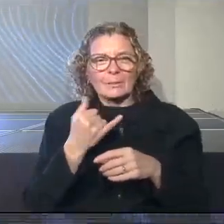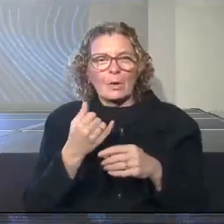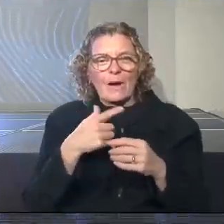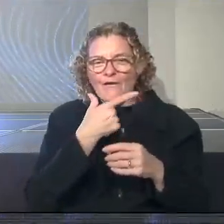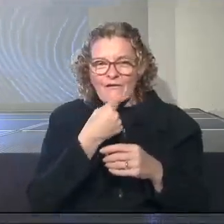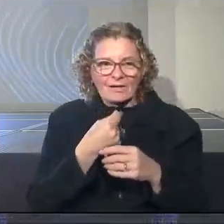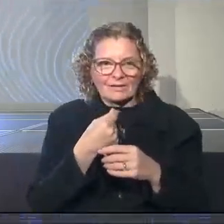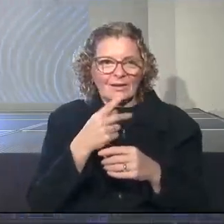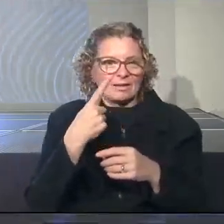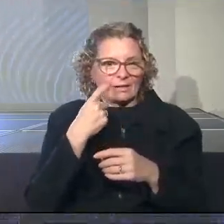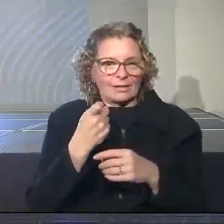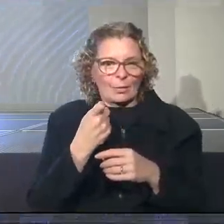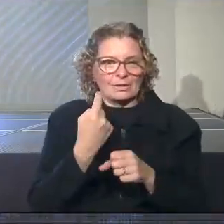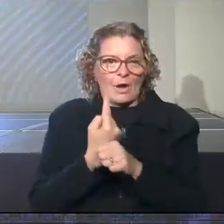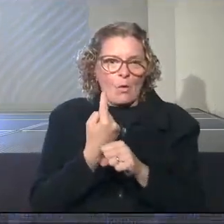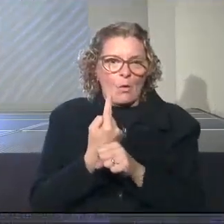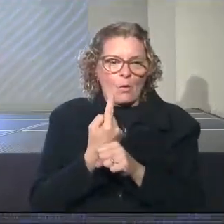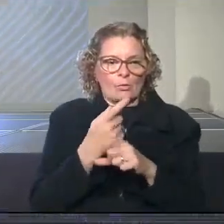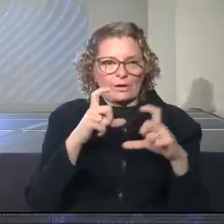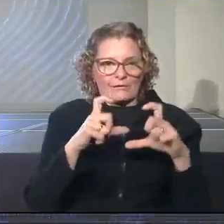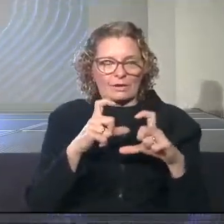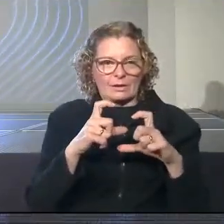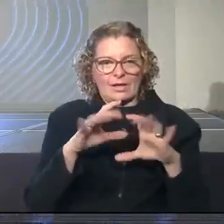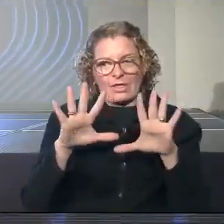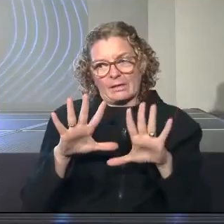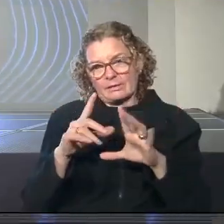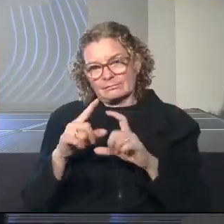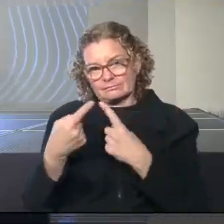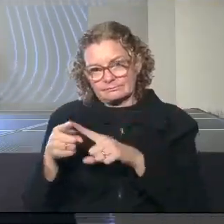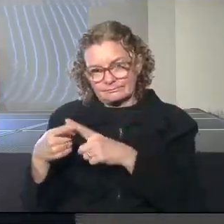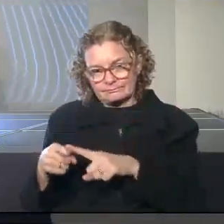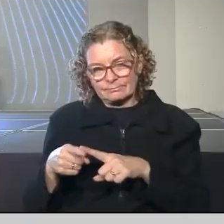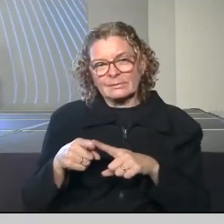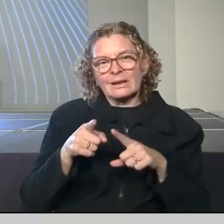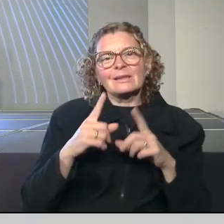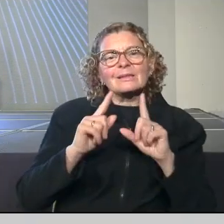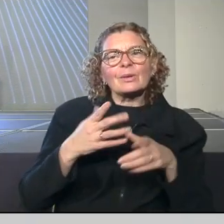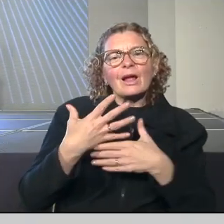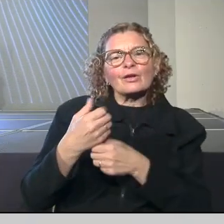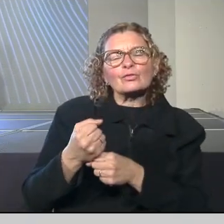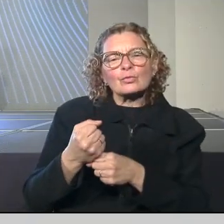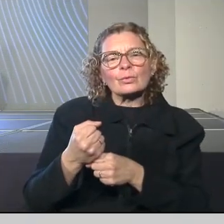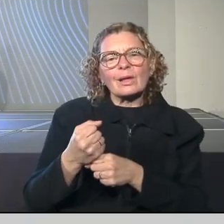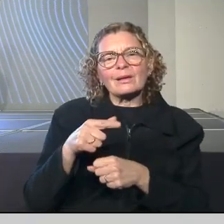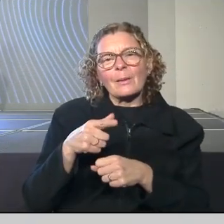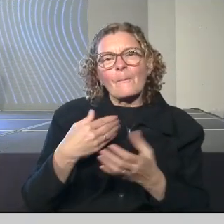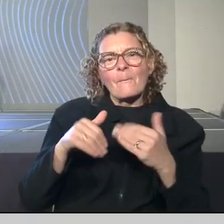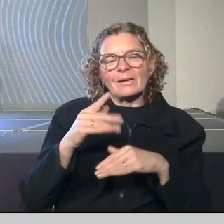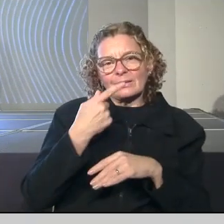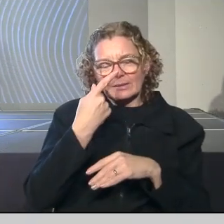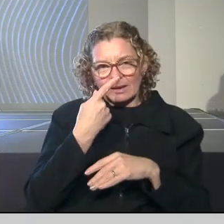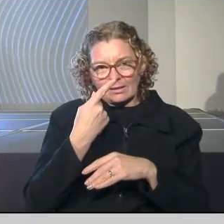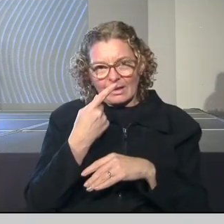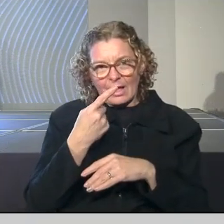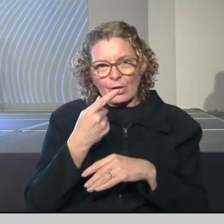es más fácil gestionar una publicación que 10 de repente. Y también ayuda a que genere un mayor interés en